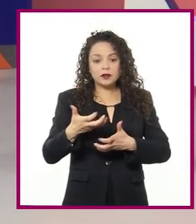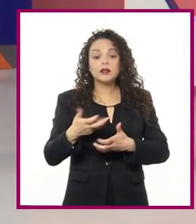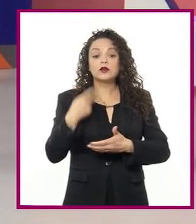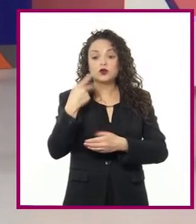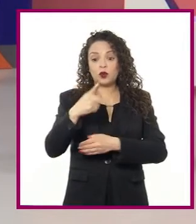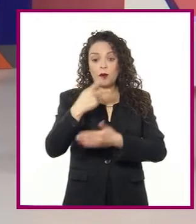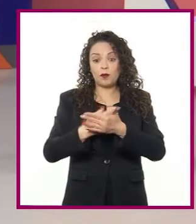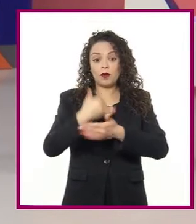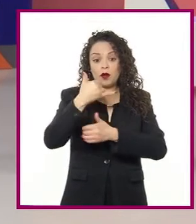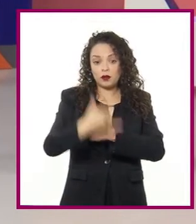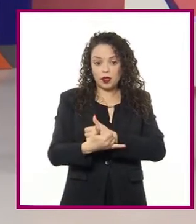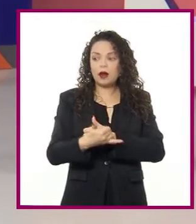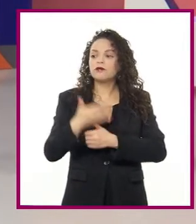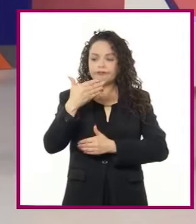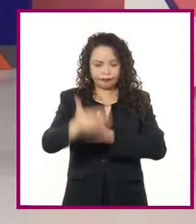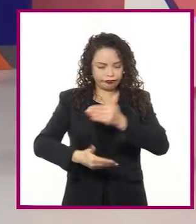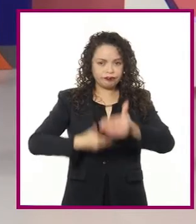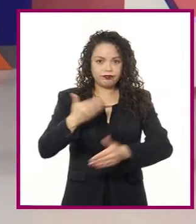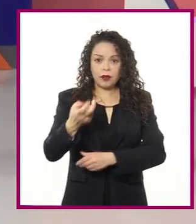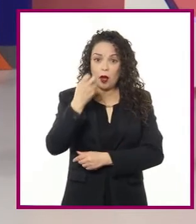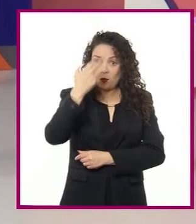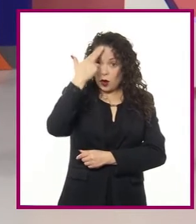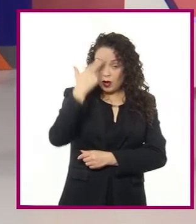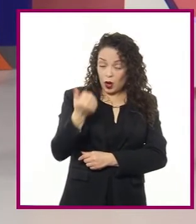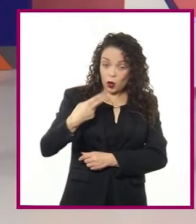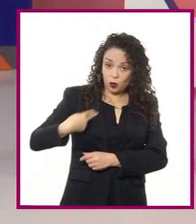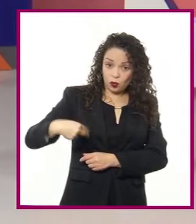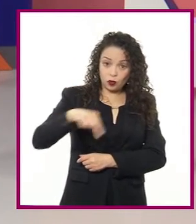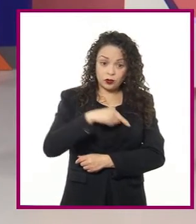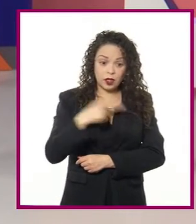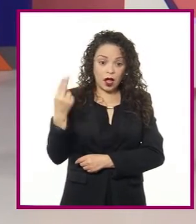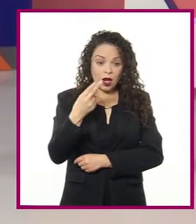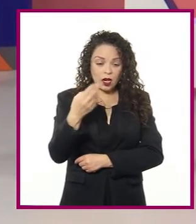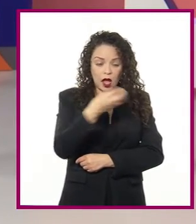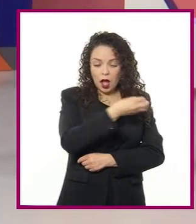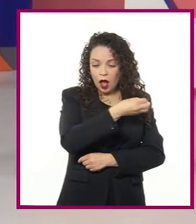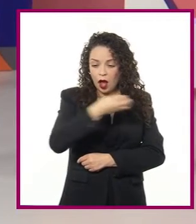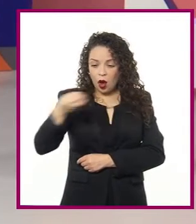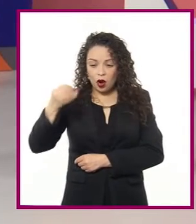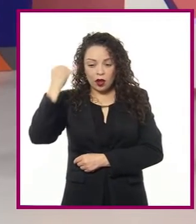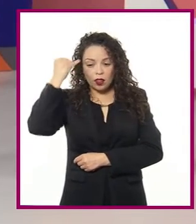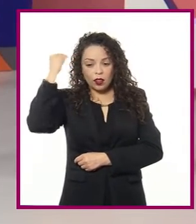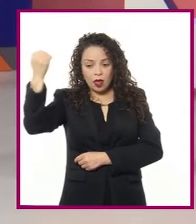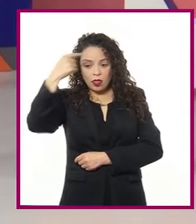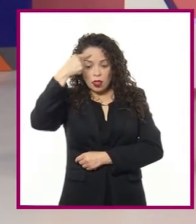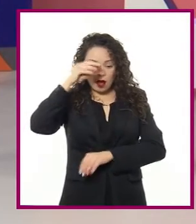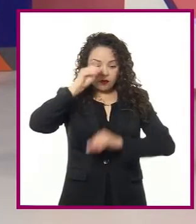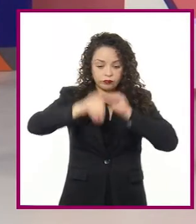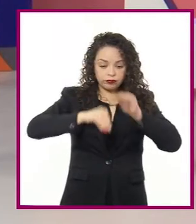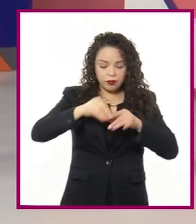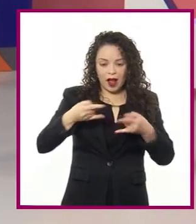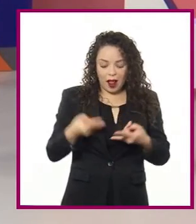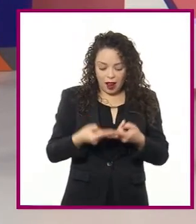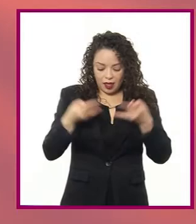proyecto. Por lo tanto, nosotros tenemos que ordenar las ideas que queremos exponer en nuestra